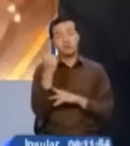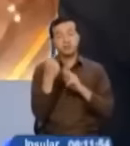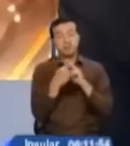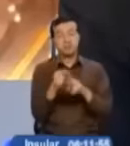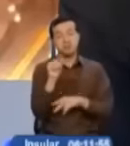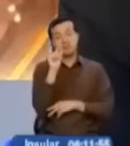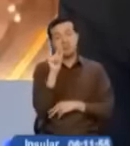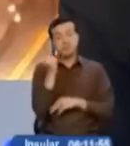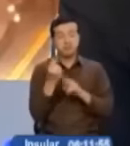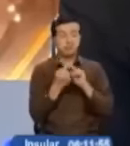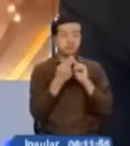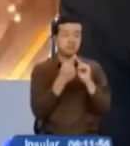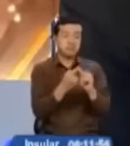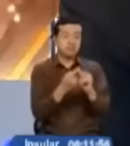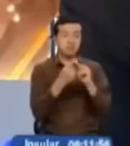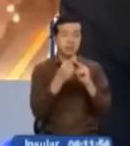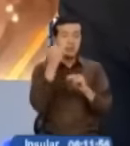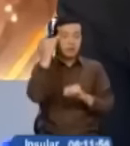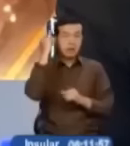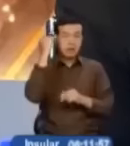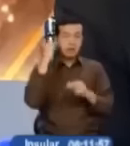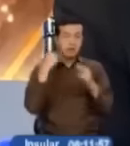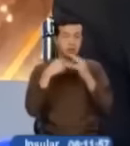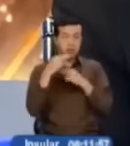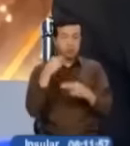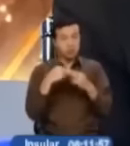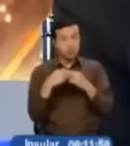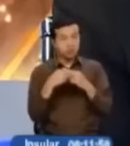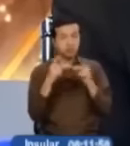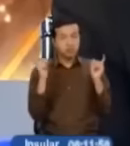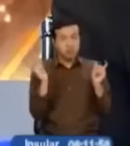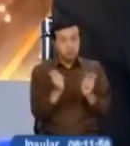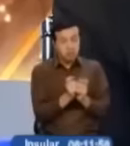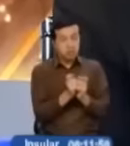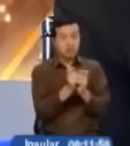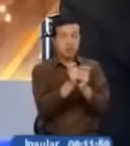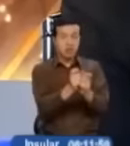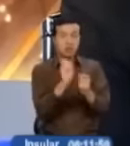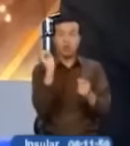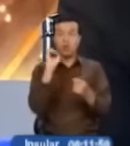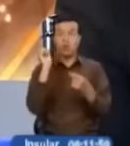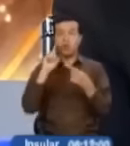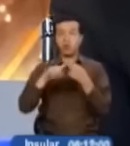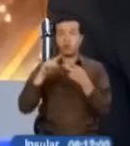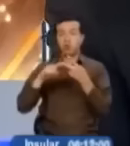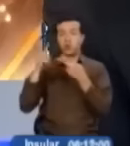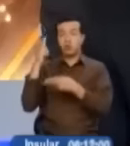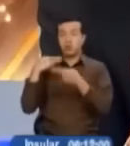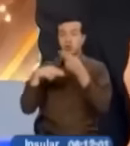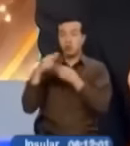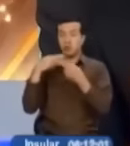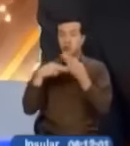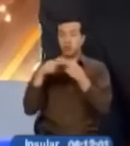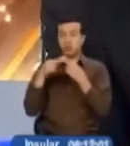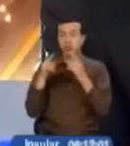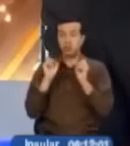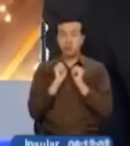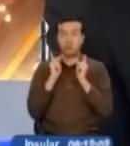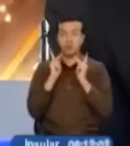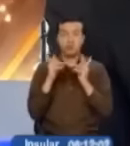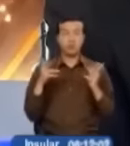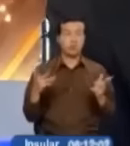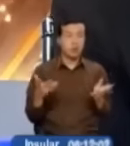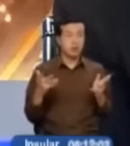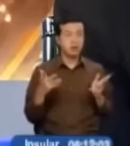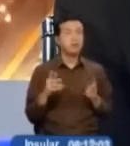el financiamiento para emprendimiento de subsistencia y otra cosa es el emprendimiento de oportunidad. Es decir,